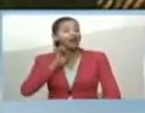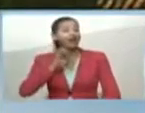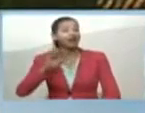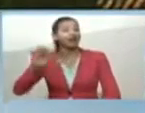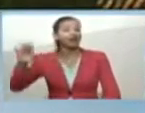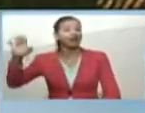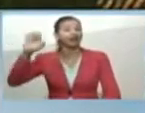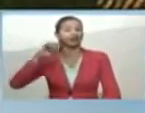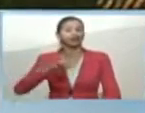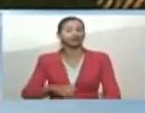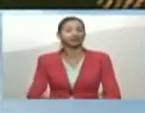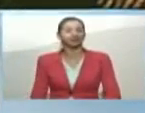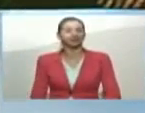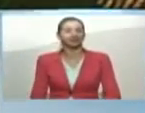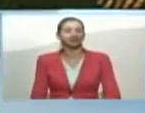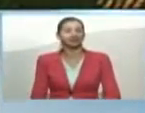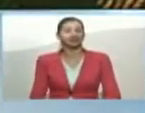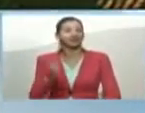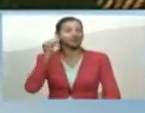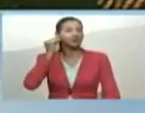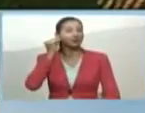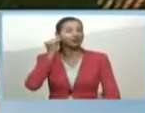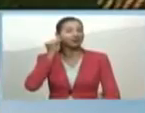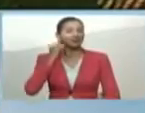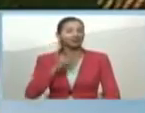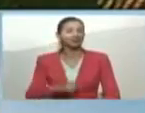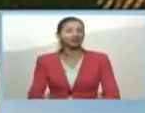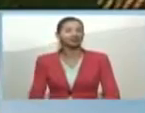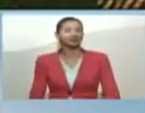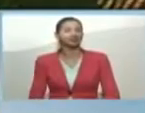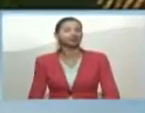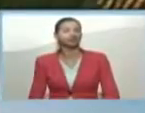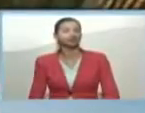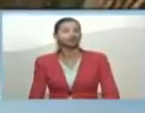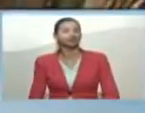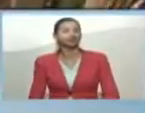Todavía queda voz, vale. Mujer, déjate